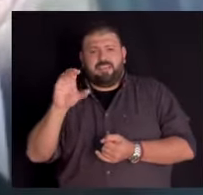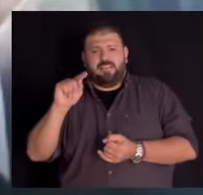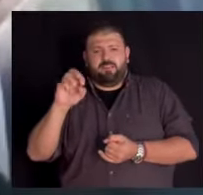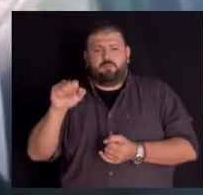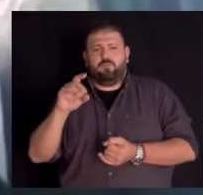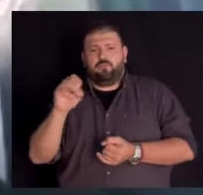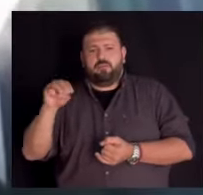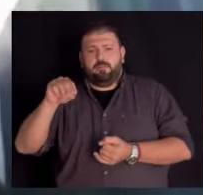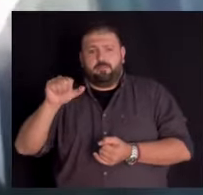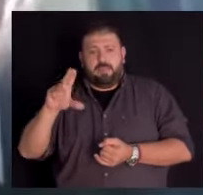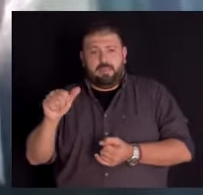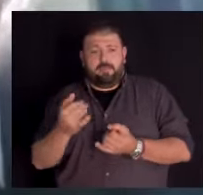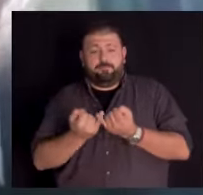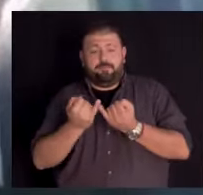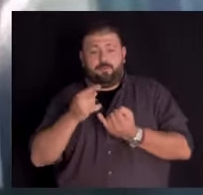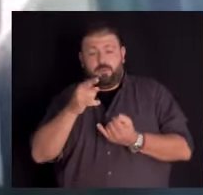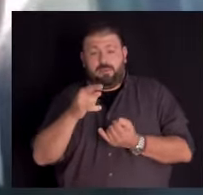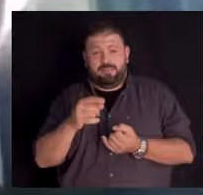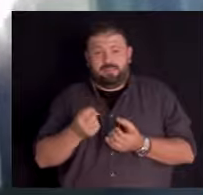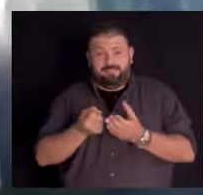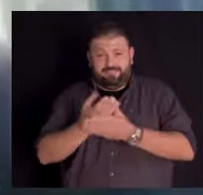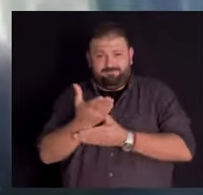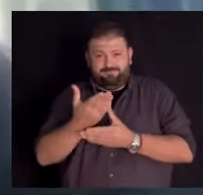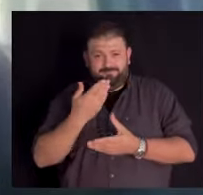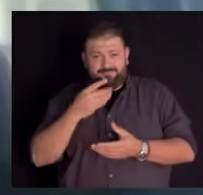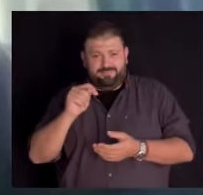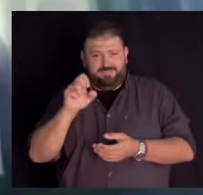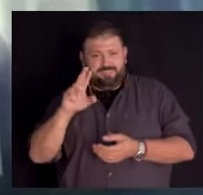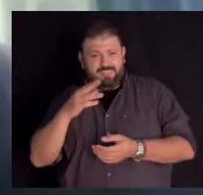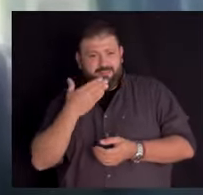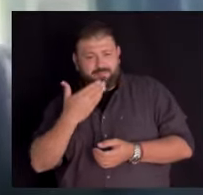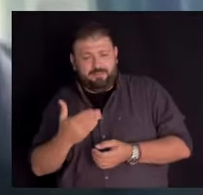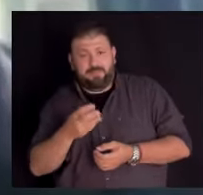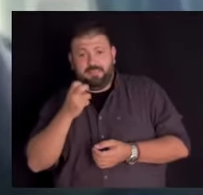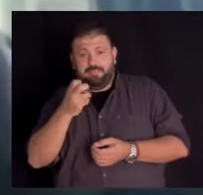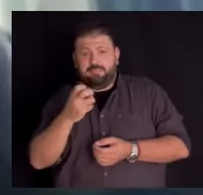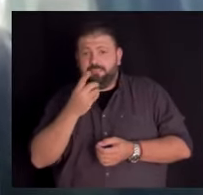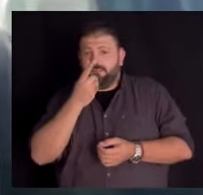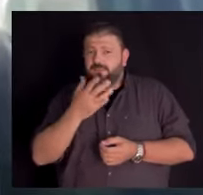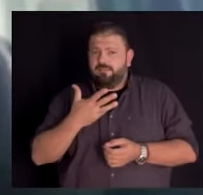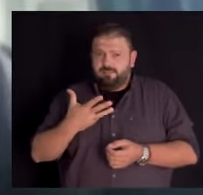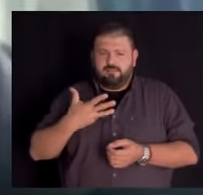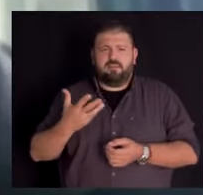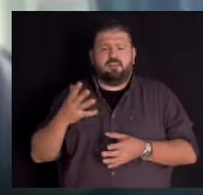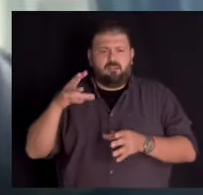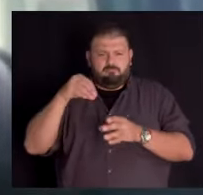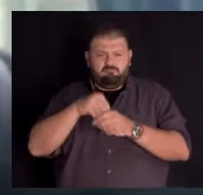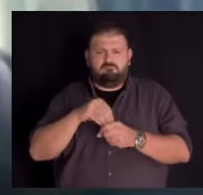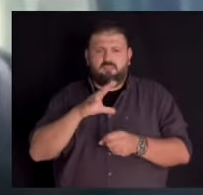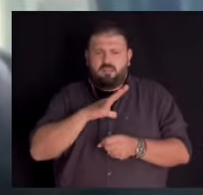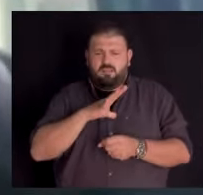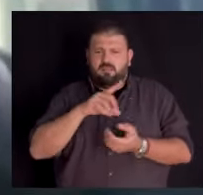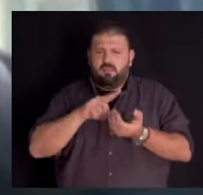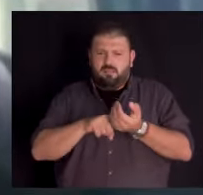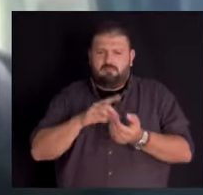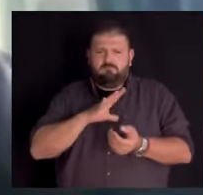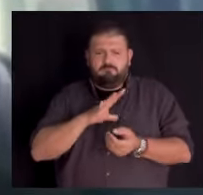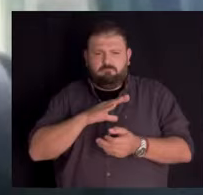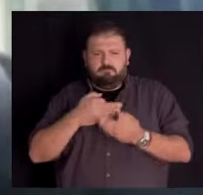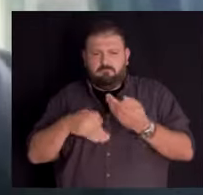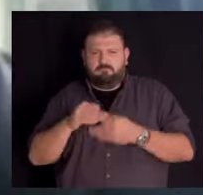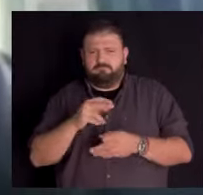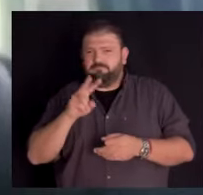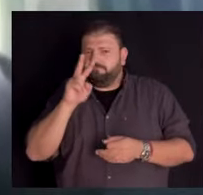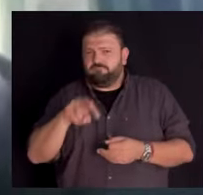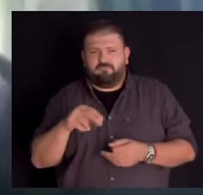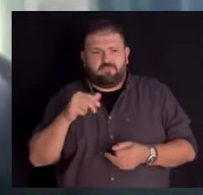Bien, el nuevo, esta presentación, la Evolution, y veo que trae ese contenido, la verdad que dije, no